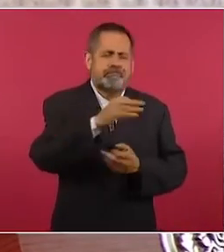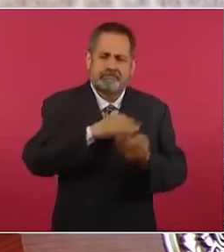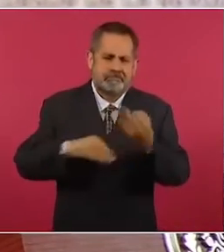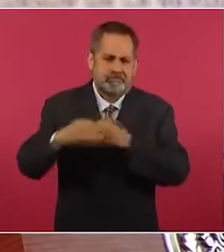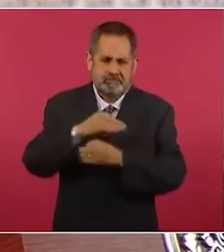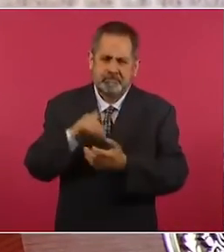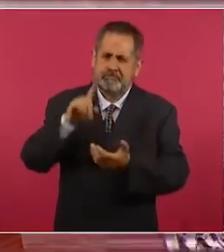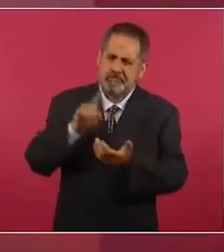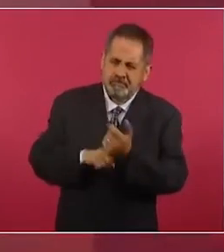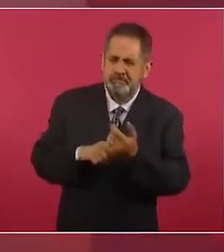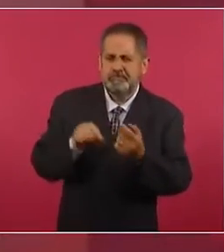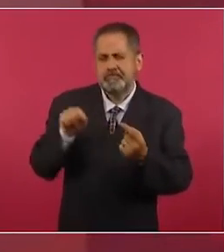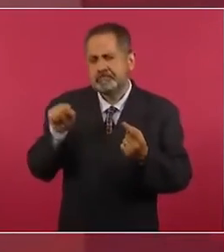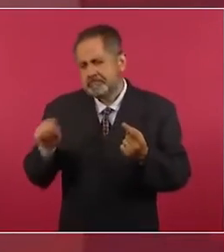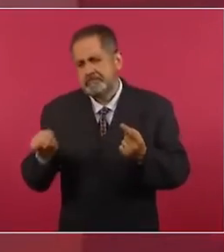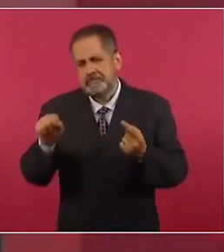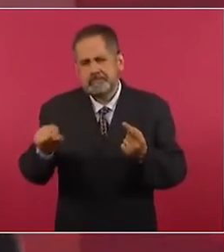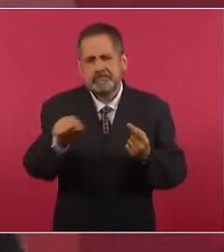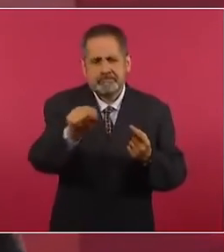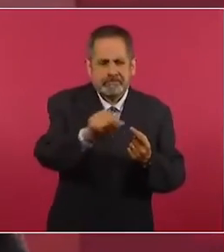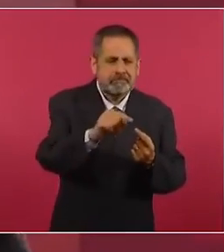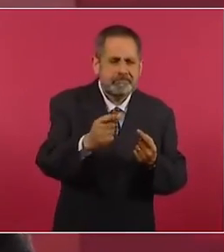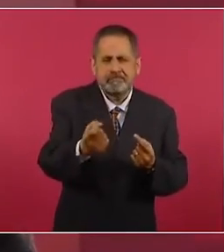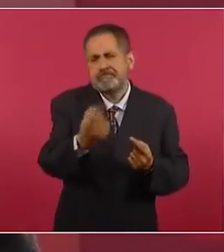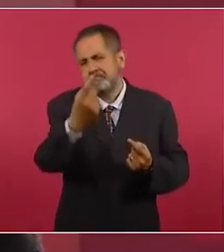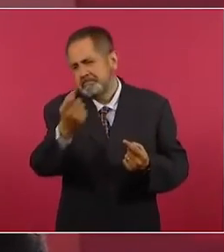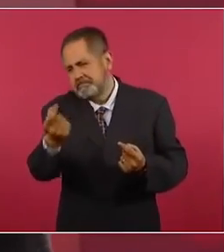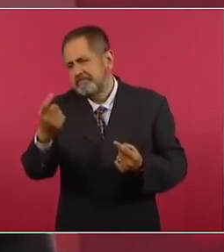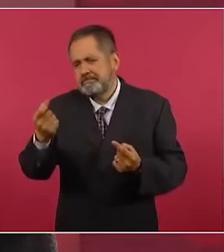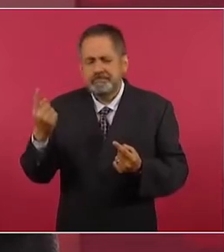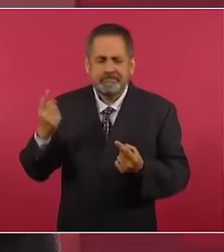han habido por malos